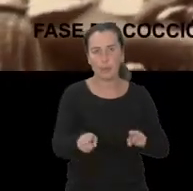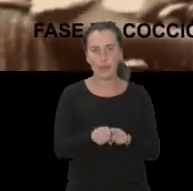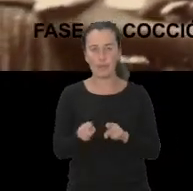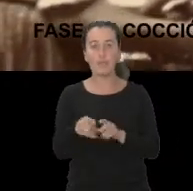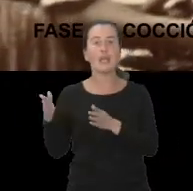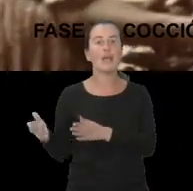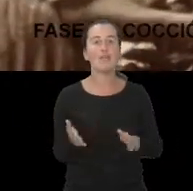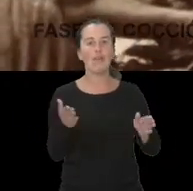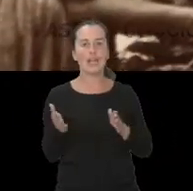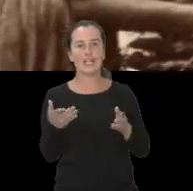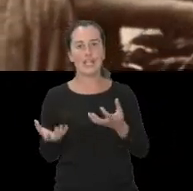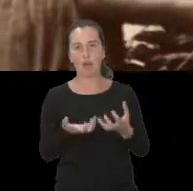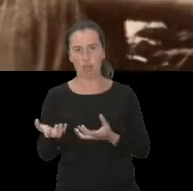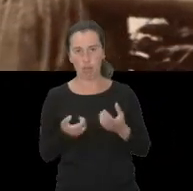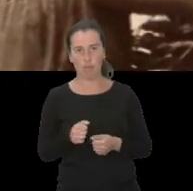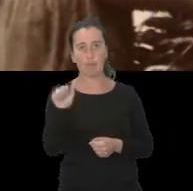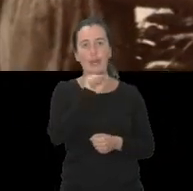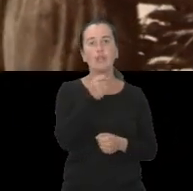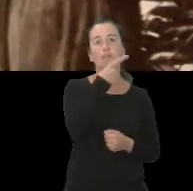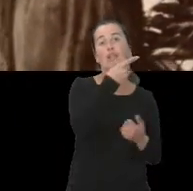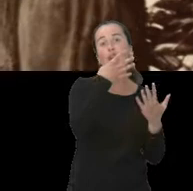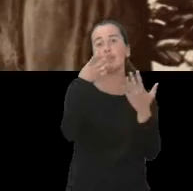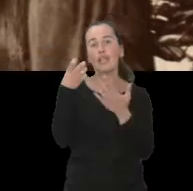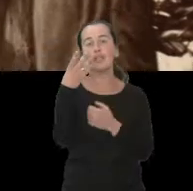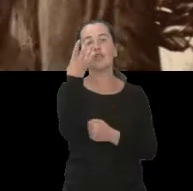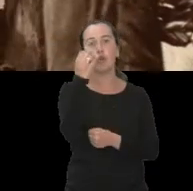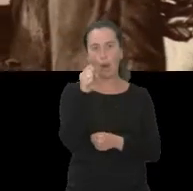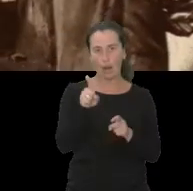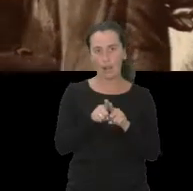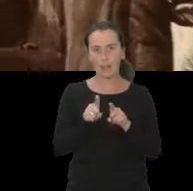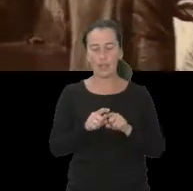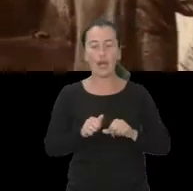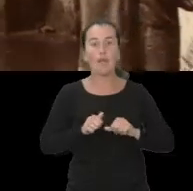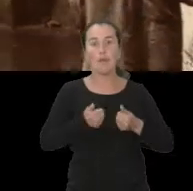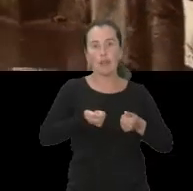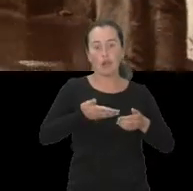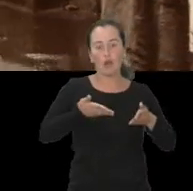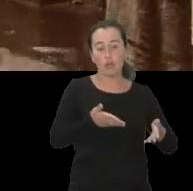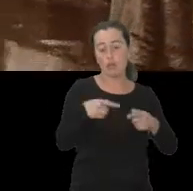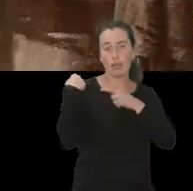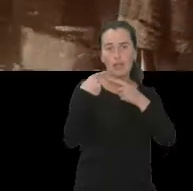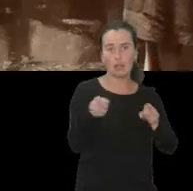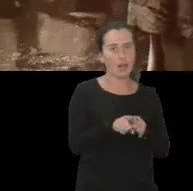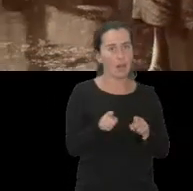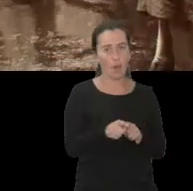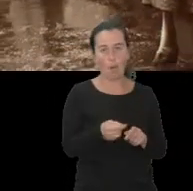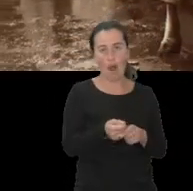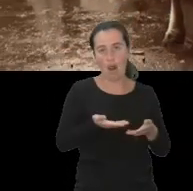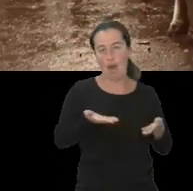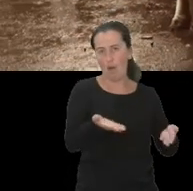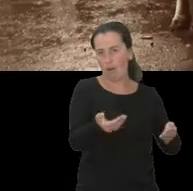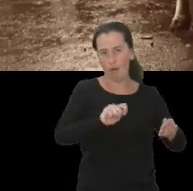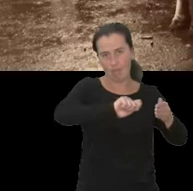Fase de cocción. En 1940 se pasó de la cocción tradicional realizada en